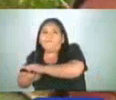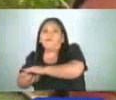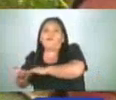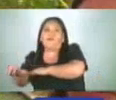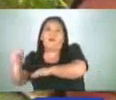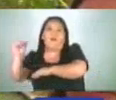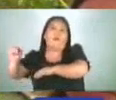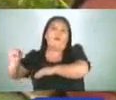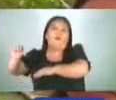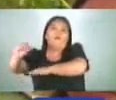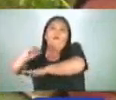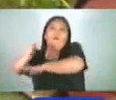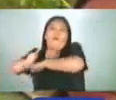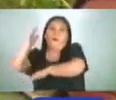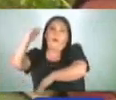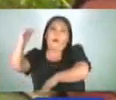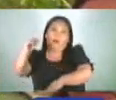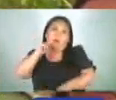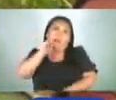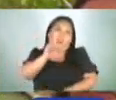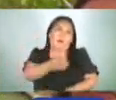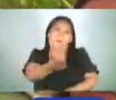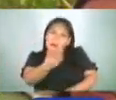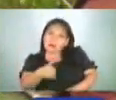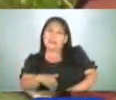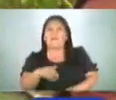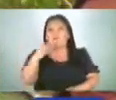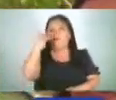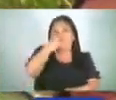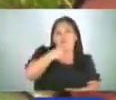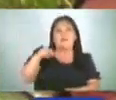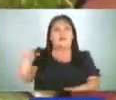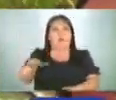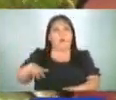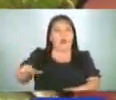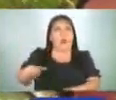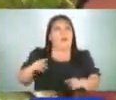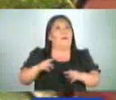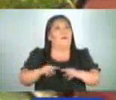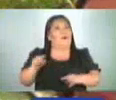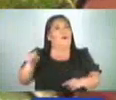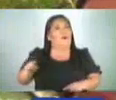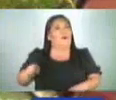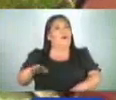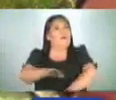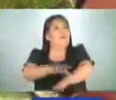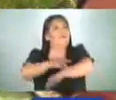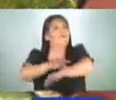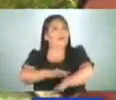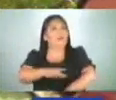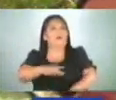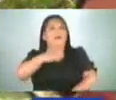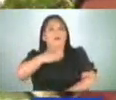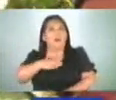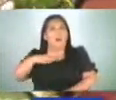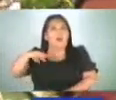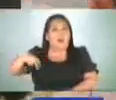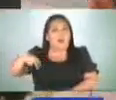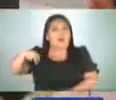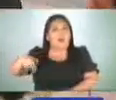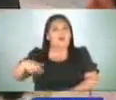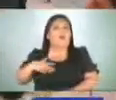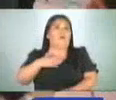otros países. Al principio les decían, no, qué bonito que veniste, pero cuando iban en el camino fue lo que sintieron lo